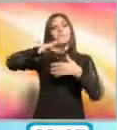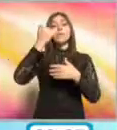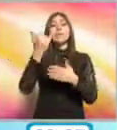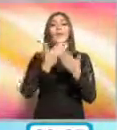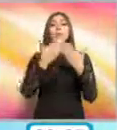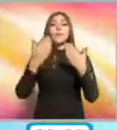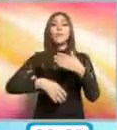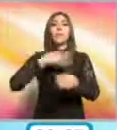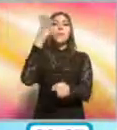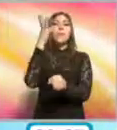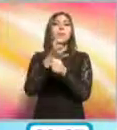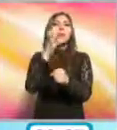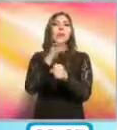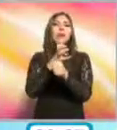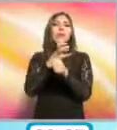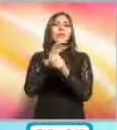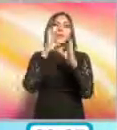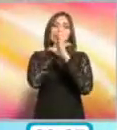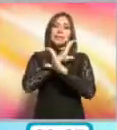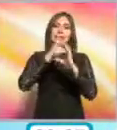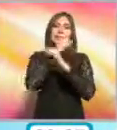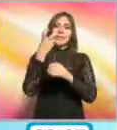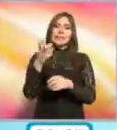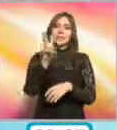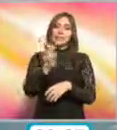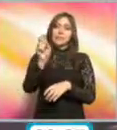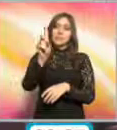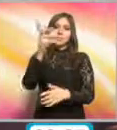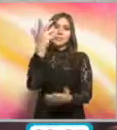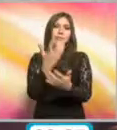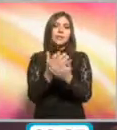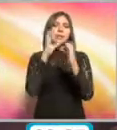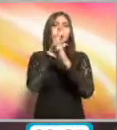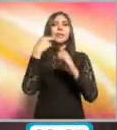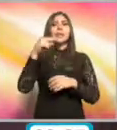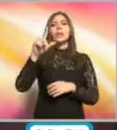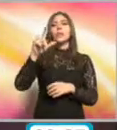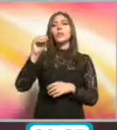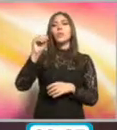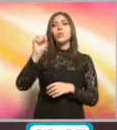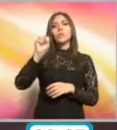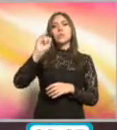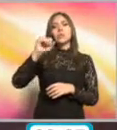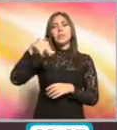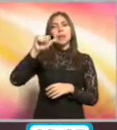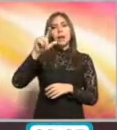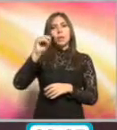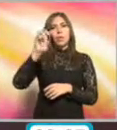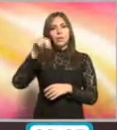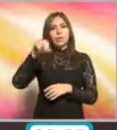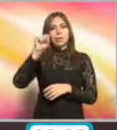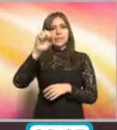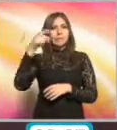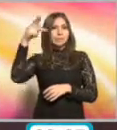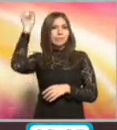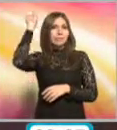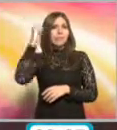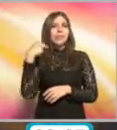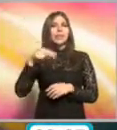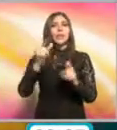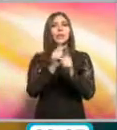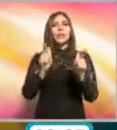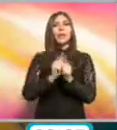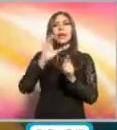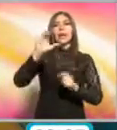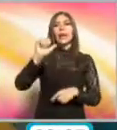con la cuarta posición, que este fin de semana llega nada más y nada menos que los sinaloenses de Calibre 50, con ese tema romántico